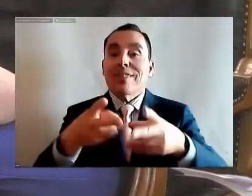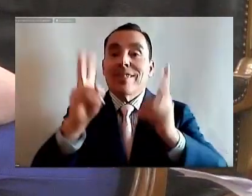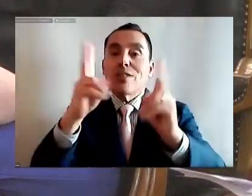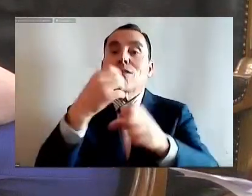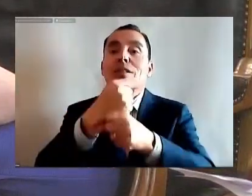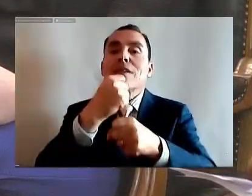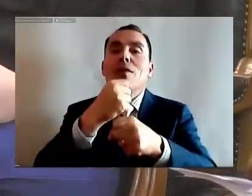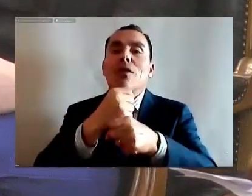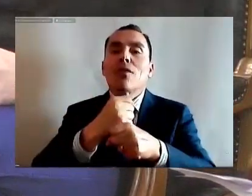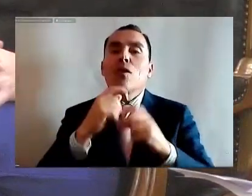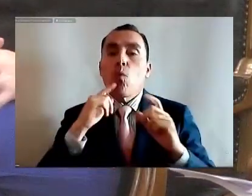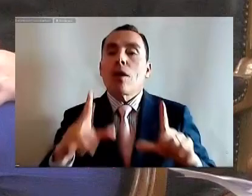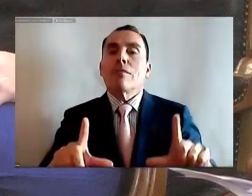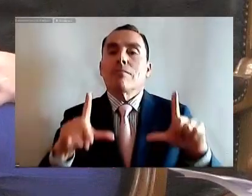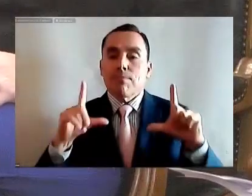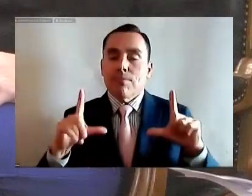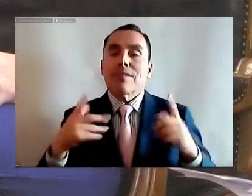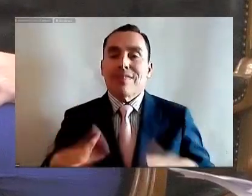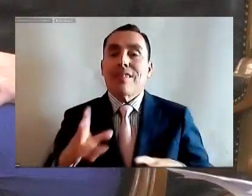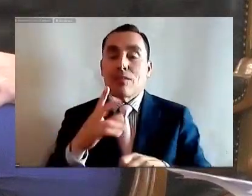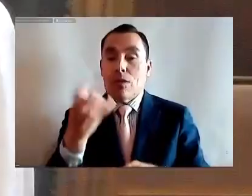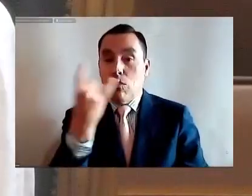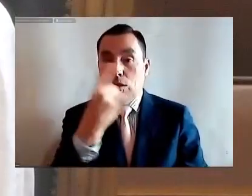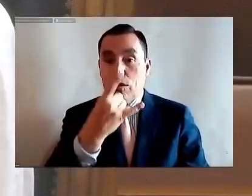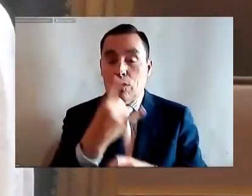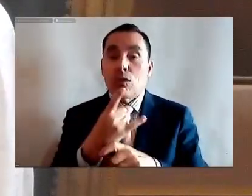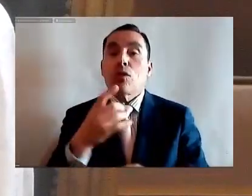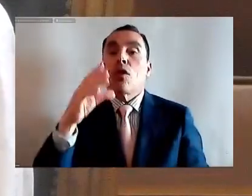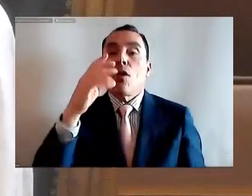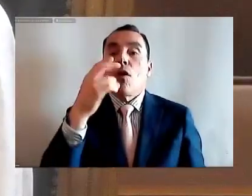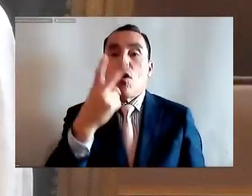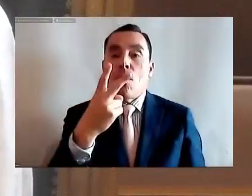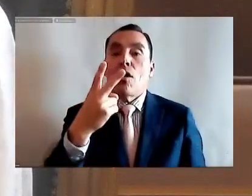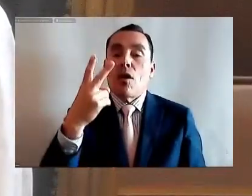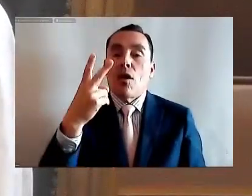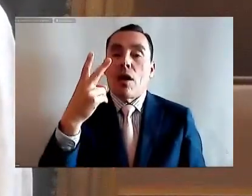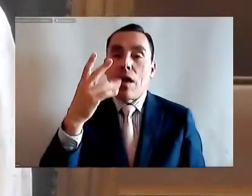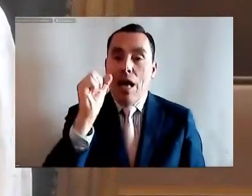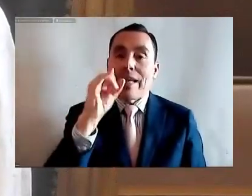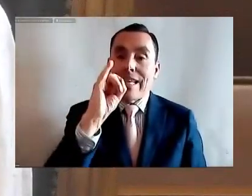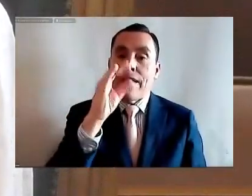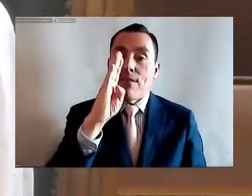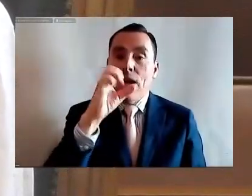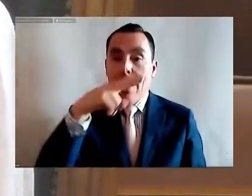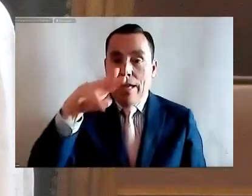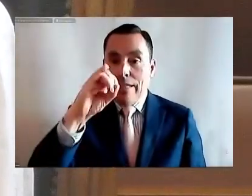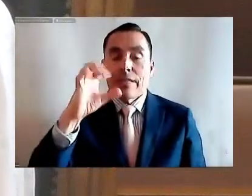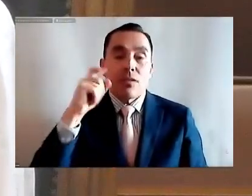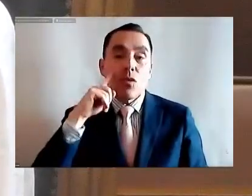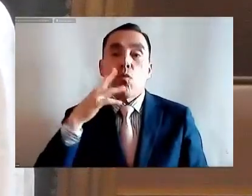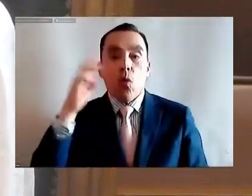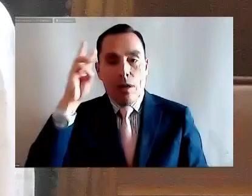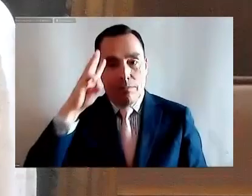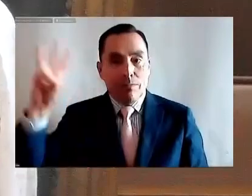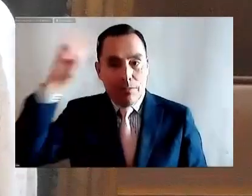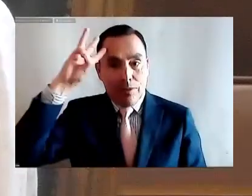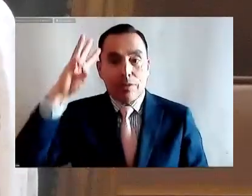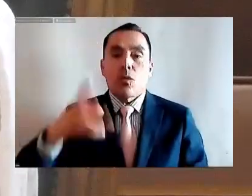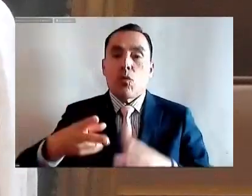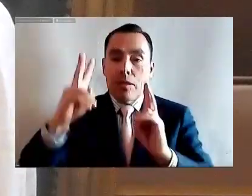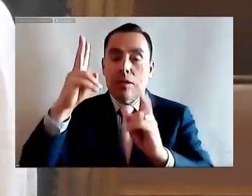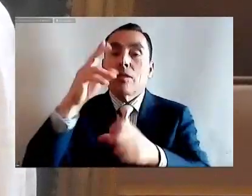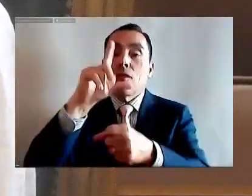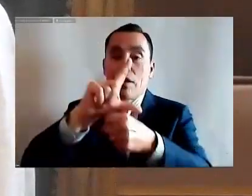Facultad de Derecho de la Universidad Adolfo Ibáñez. Además, es director académico del Magíster en Derecho Laboral y Seguridad